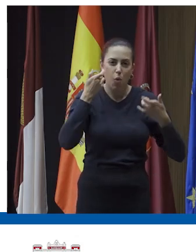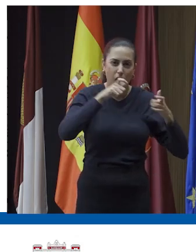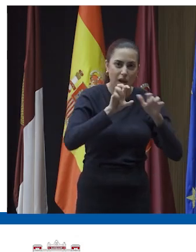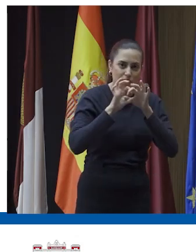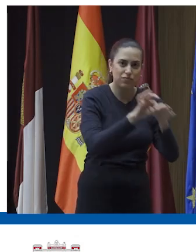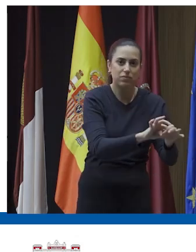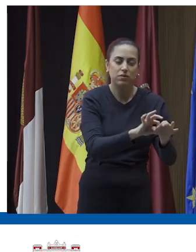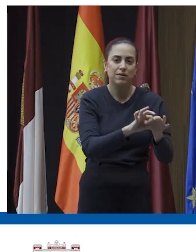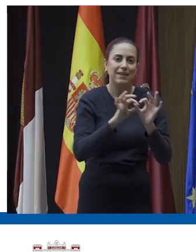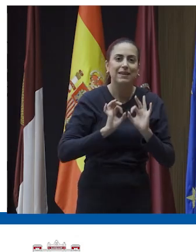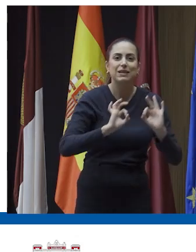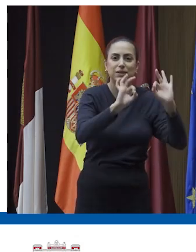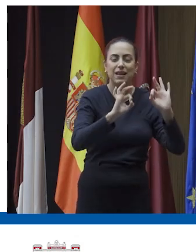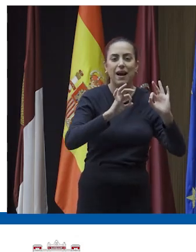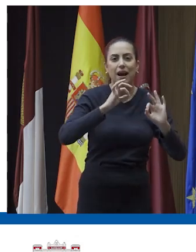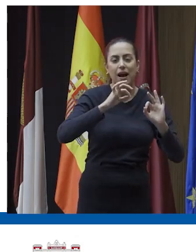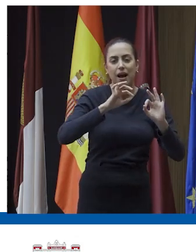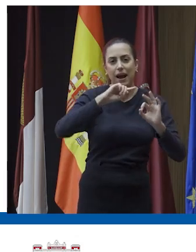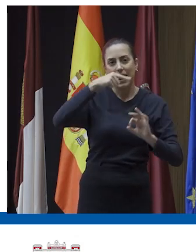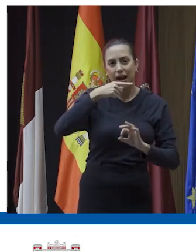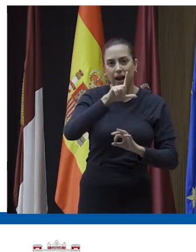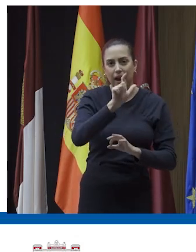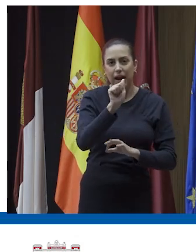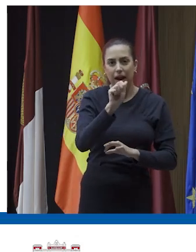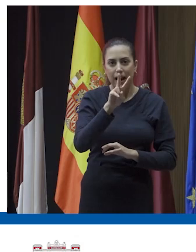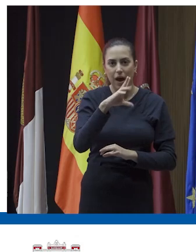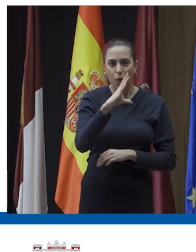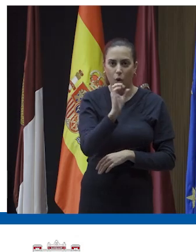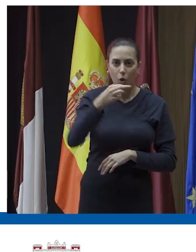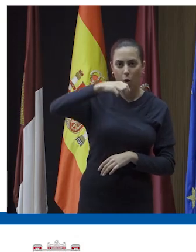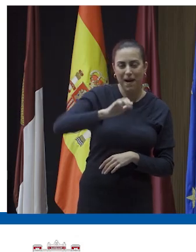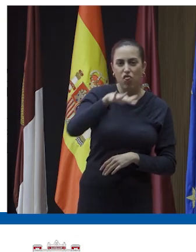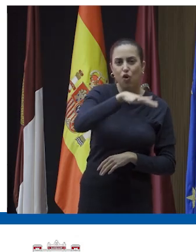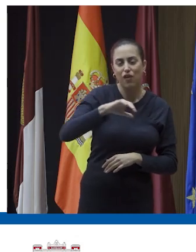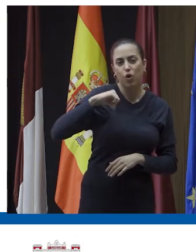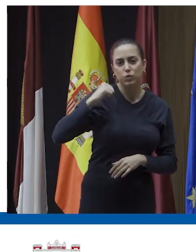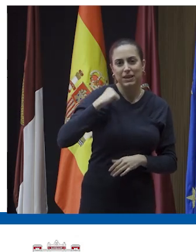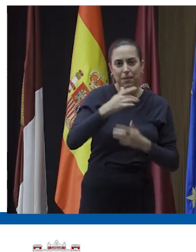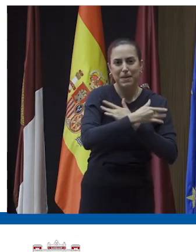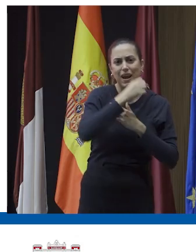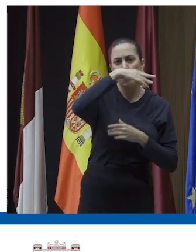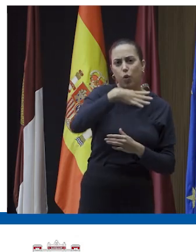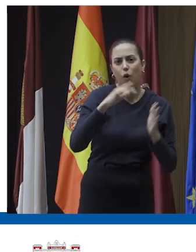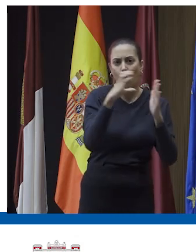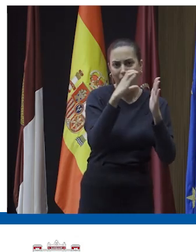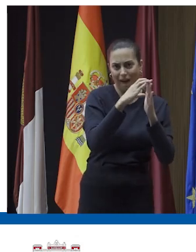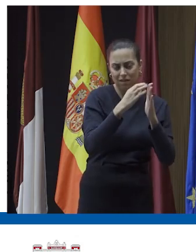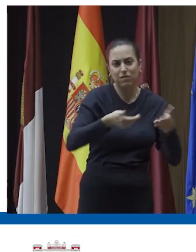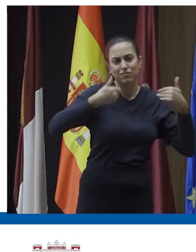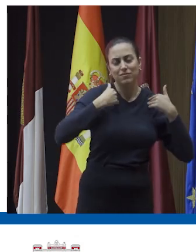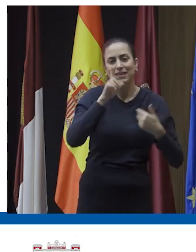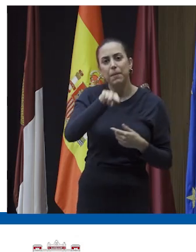decía, especialidad de glaucoma en el Hospital Virgen de la Luz en Cuenca. Este cargo, además, lo compatibiliza